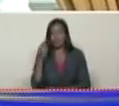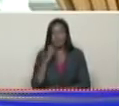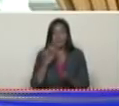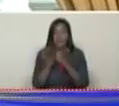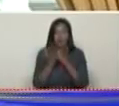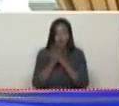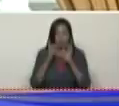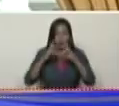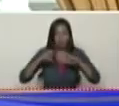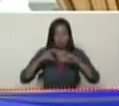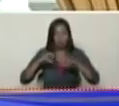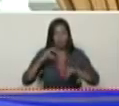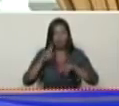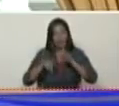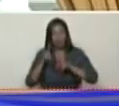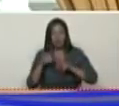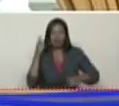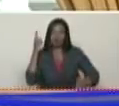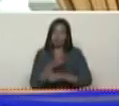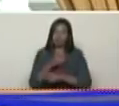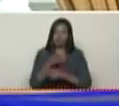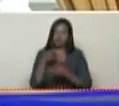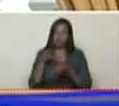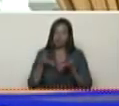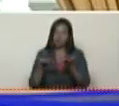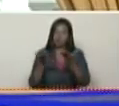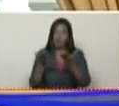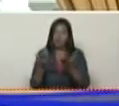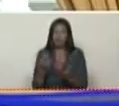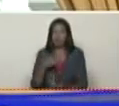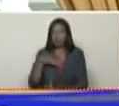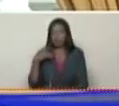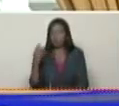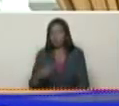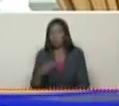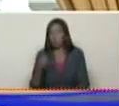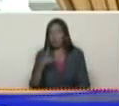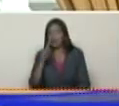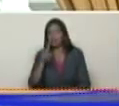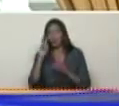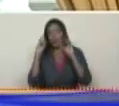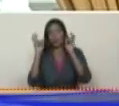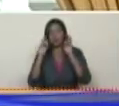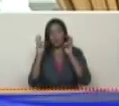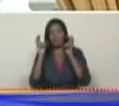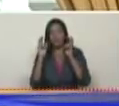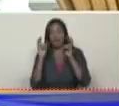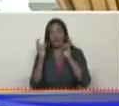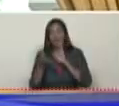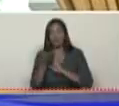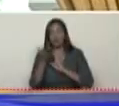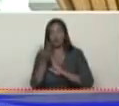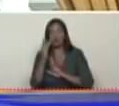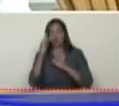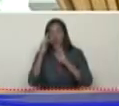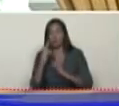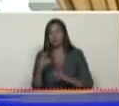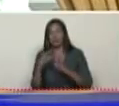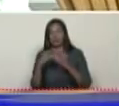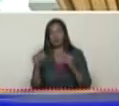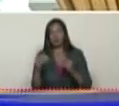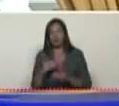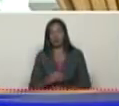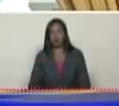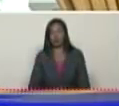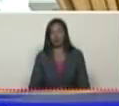bien y bueno, y sacaron algunas denuncias muy dolorosas. Yo creo que estos temas hay que respetarlos,